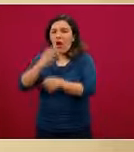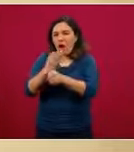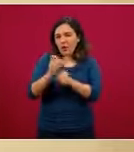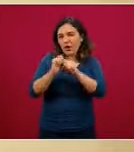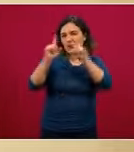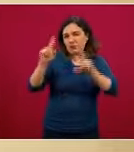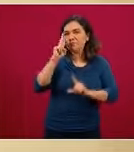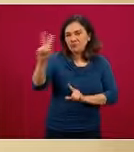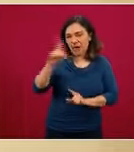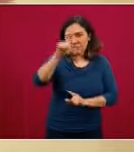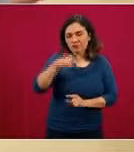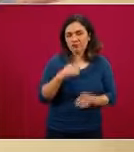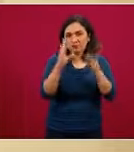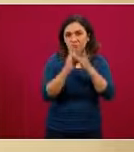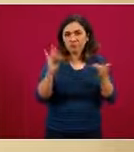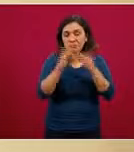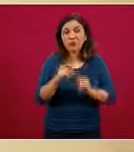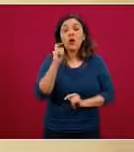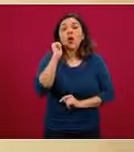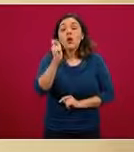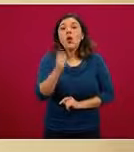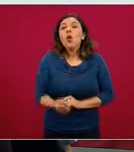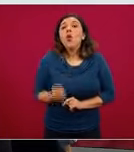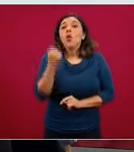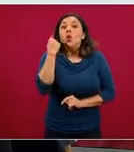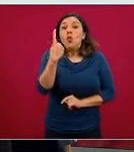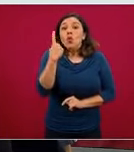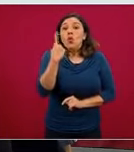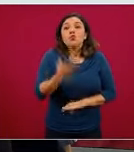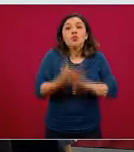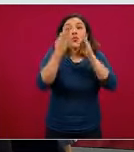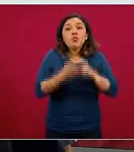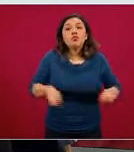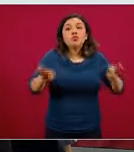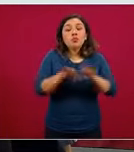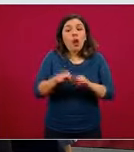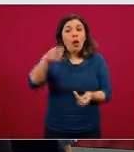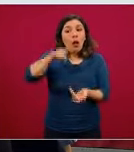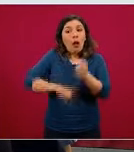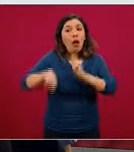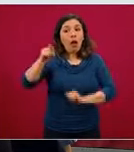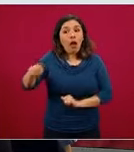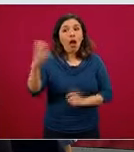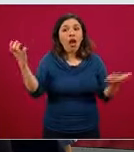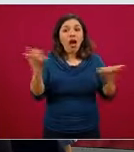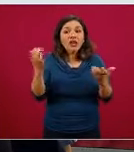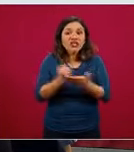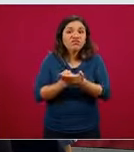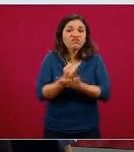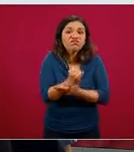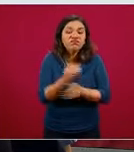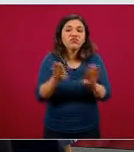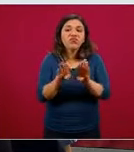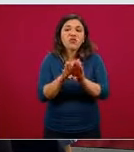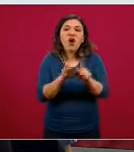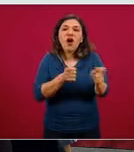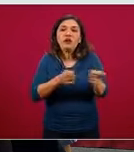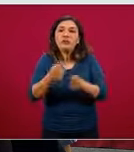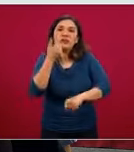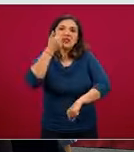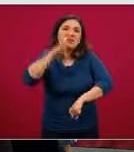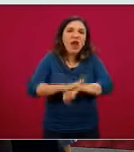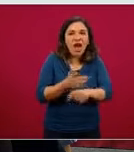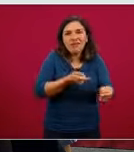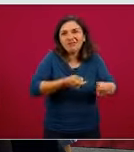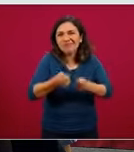a comentar, y un actor muy importante que está tomando lógicamente toda la